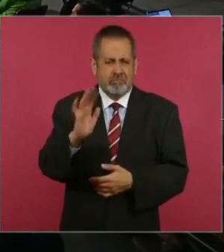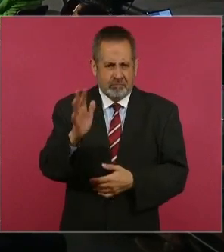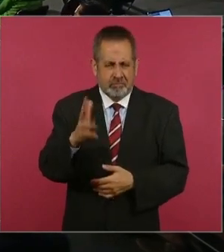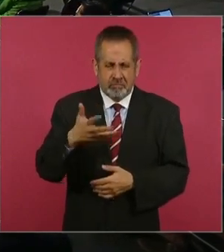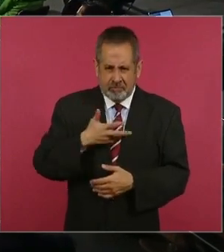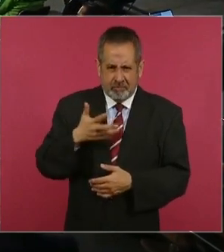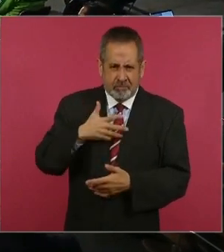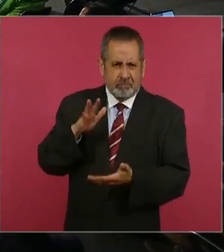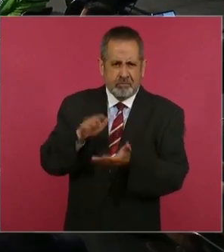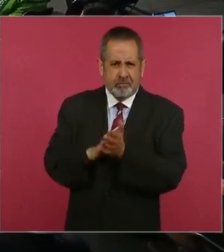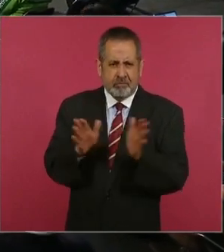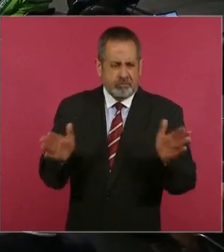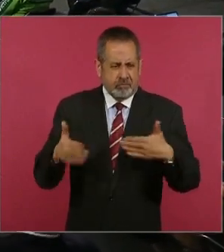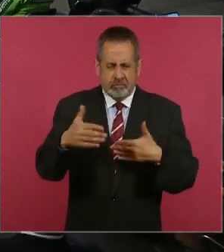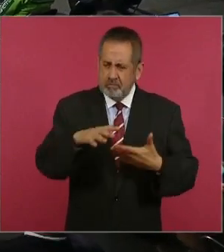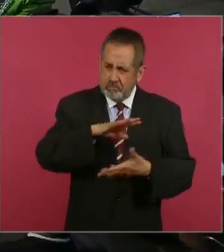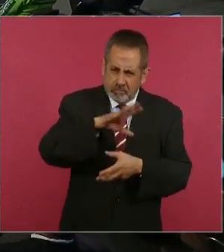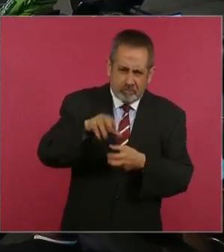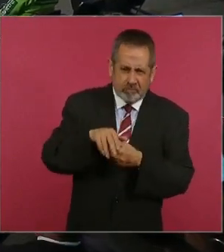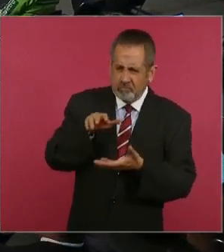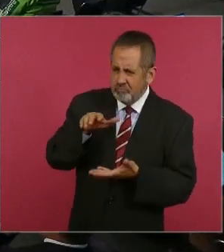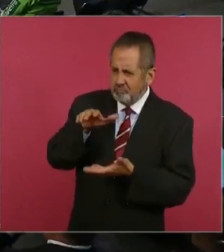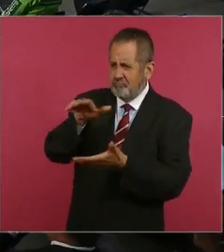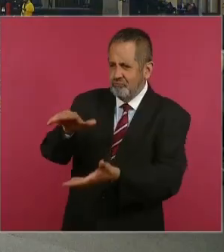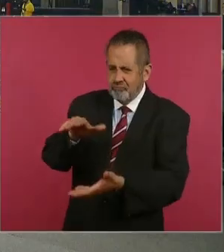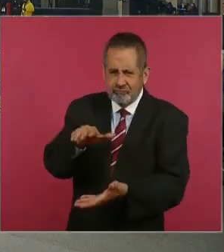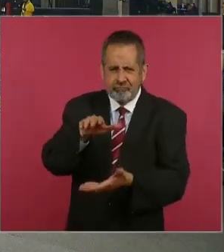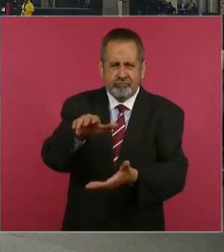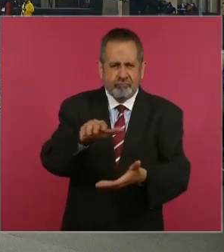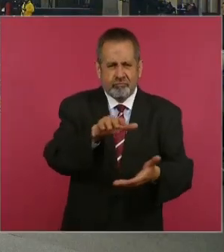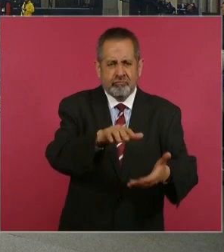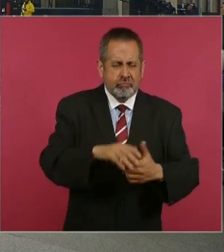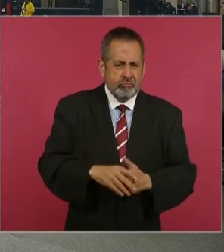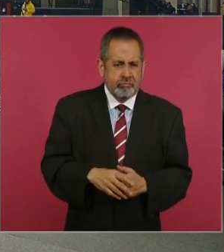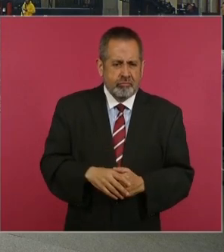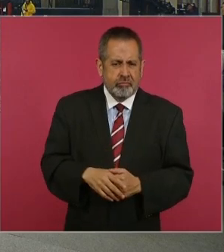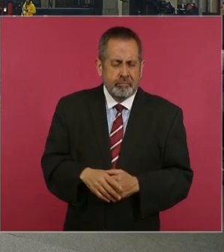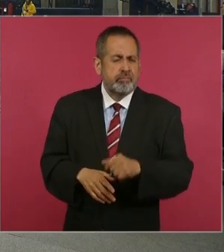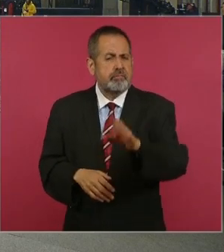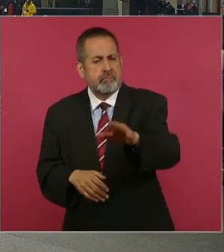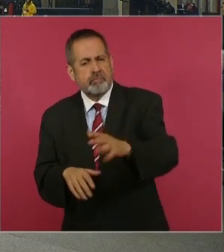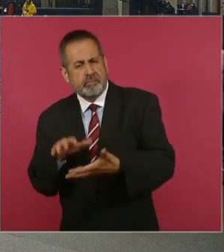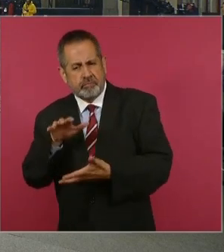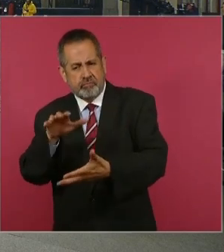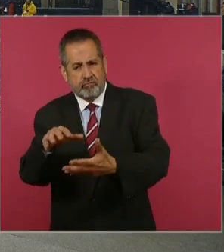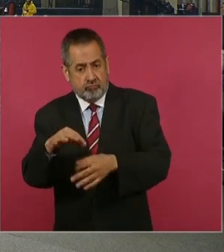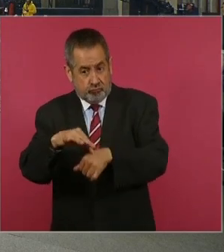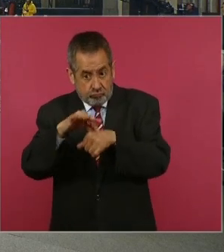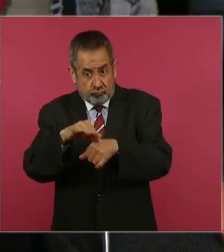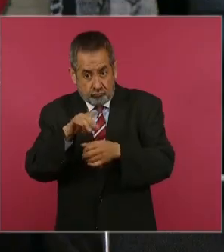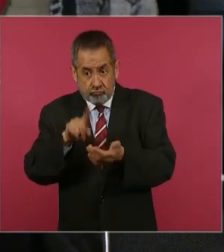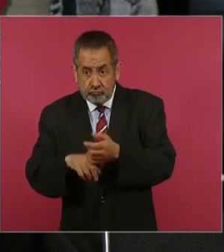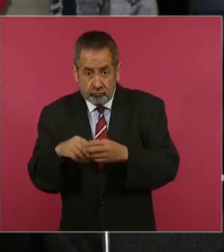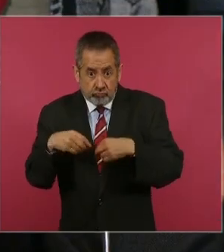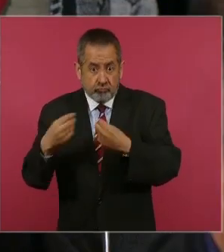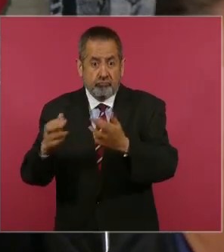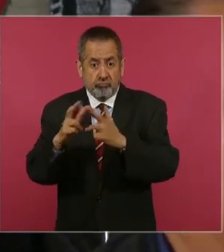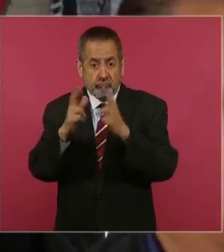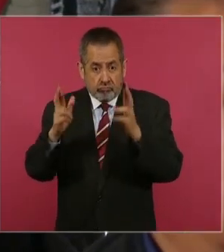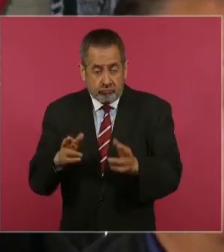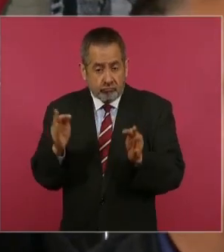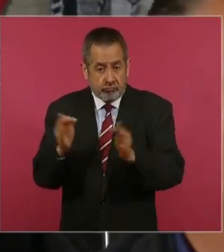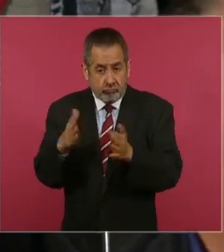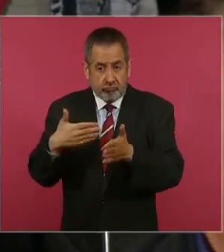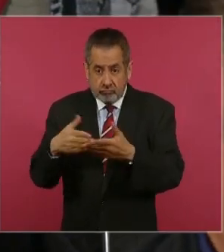este paquetes de sedes okay O sea el paquete va a llegar físico va a llegar el refrigerador la estufa